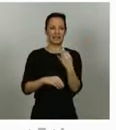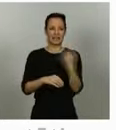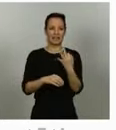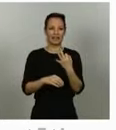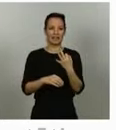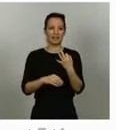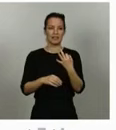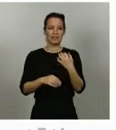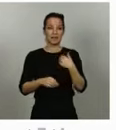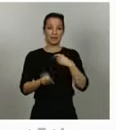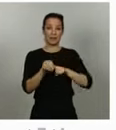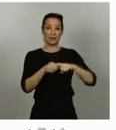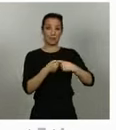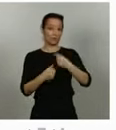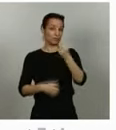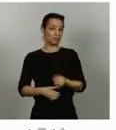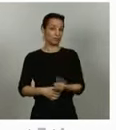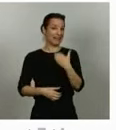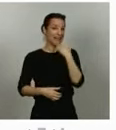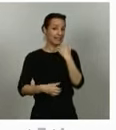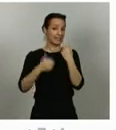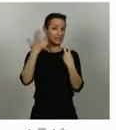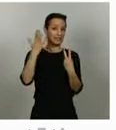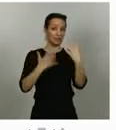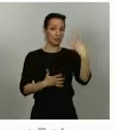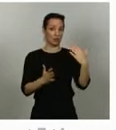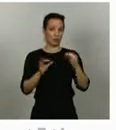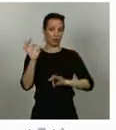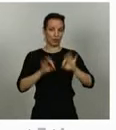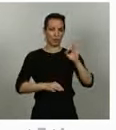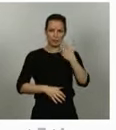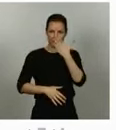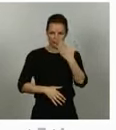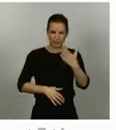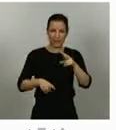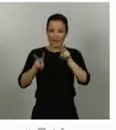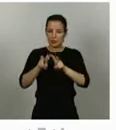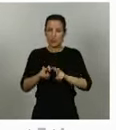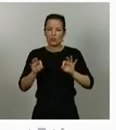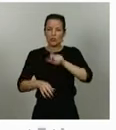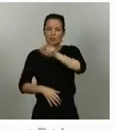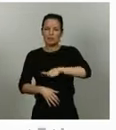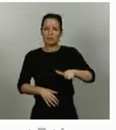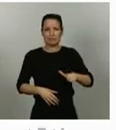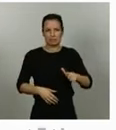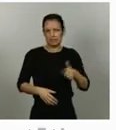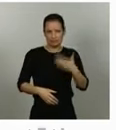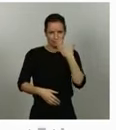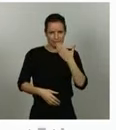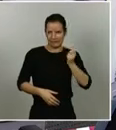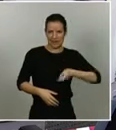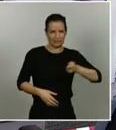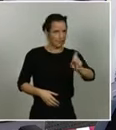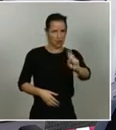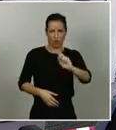global cercana al 75%, que es muy poco habitual en estudios poblacionales y que pone de manifiesto